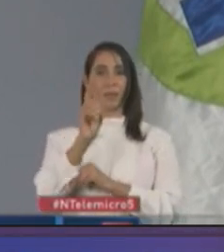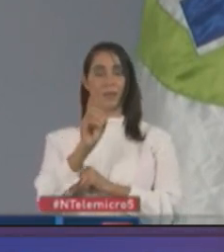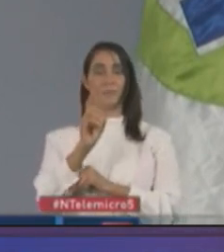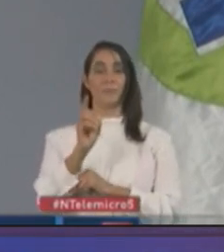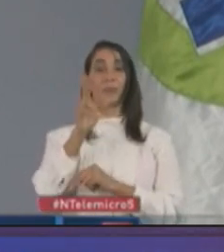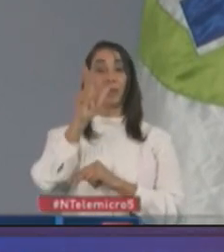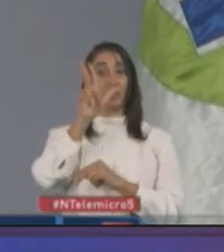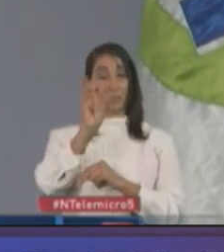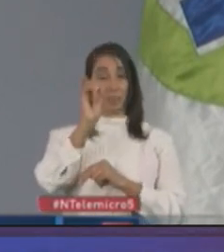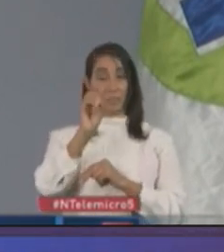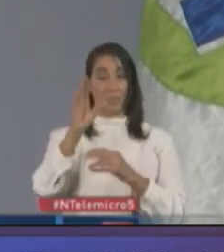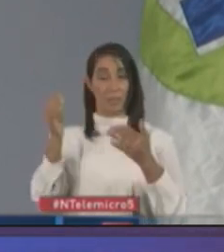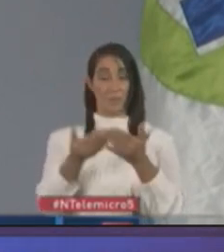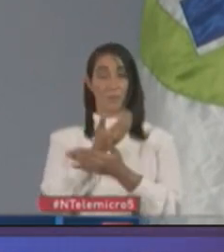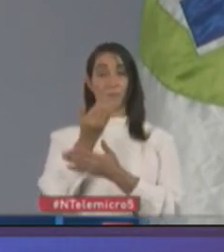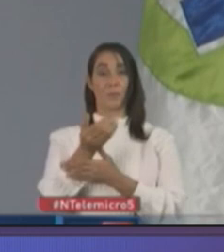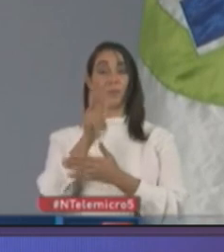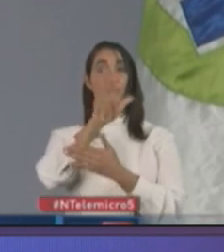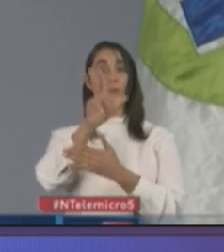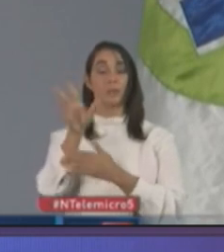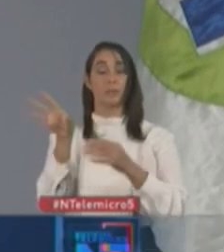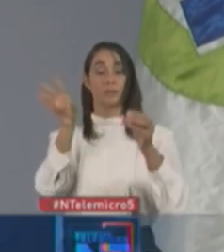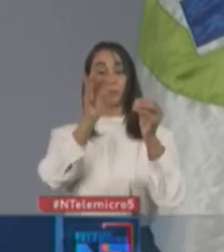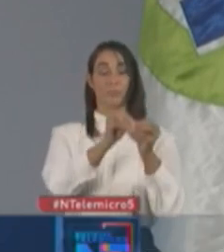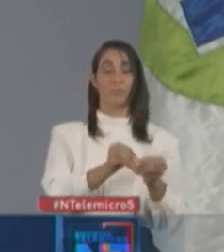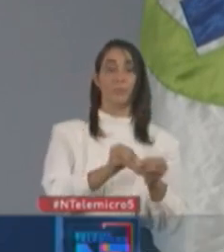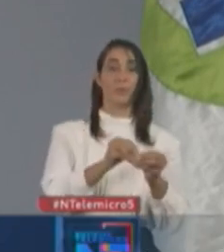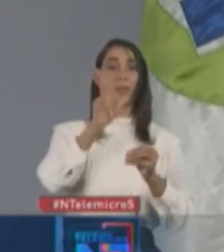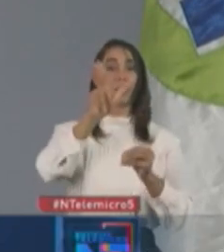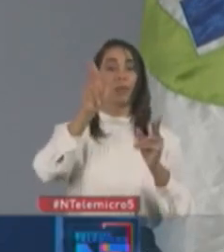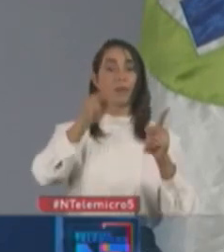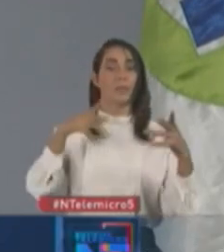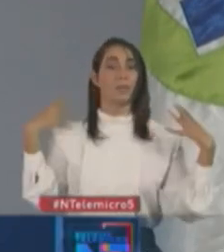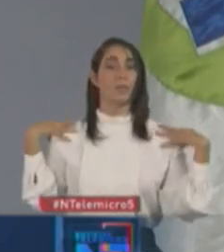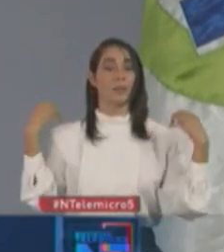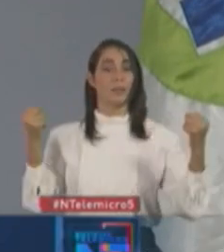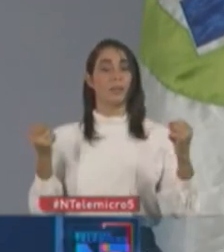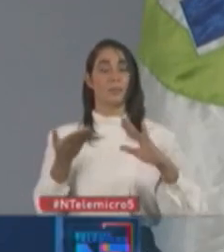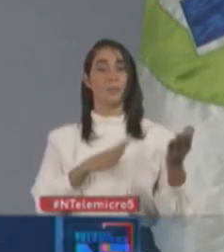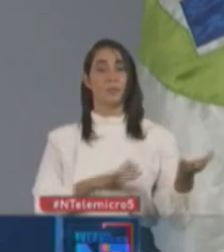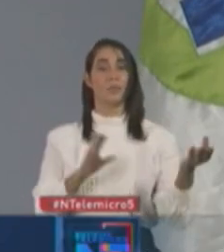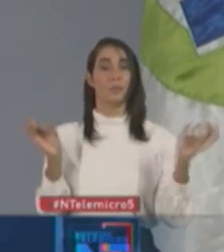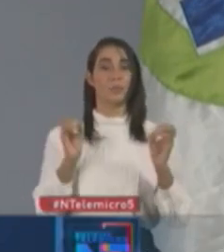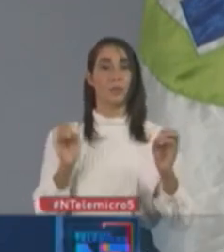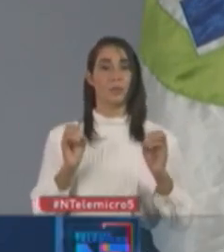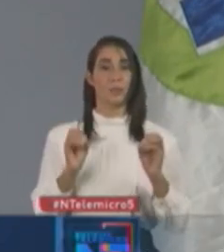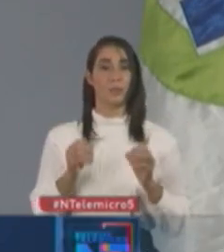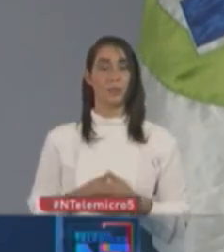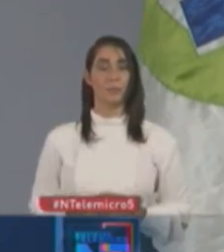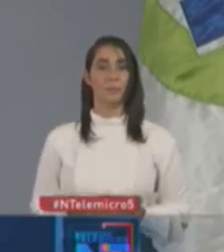32 acumulados, 3 recuperados, 0 fallecimientos.